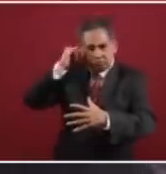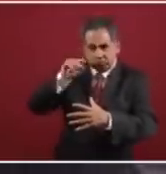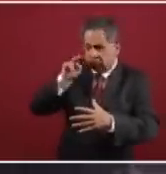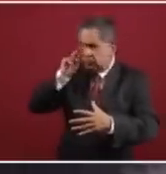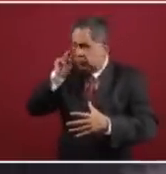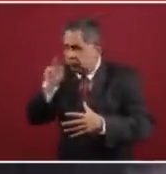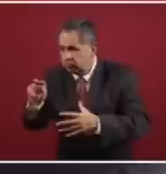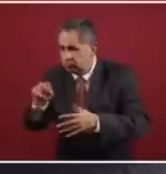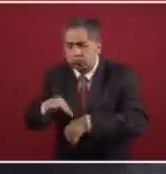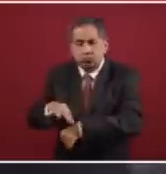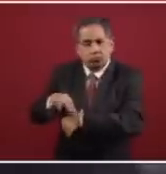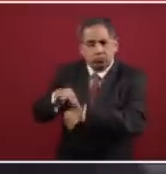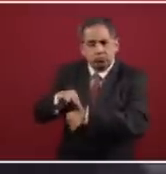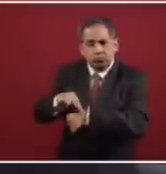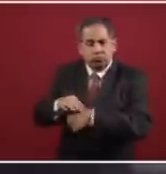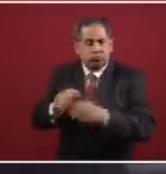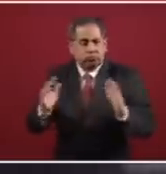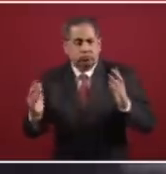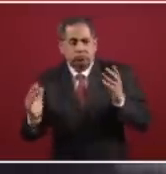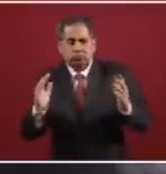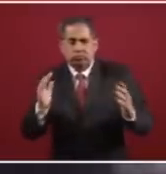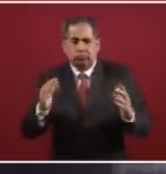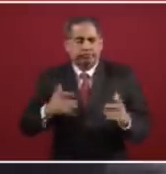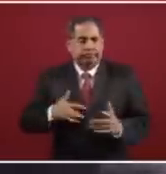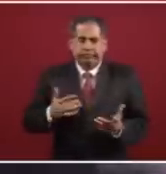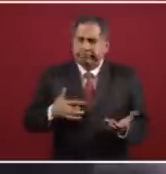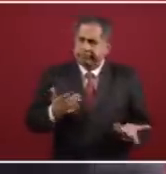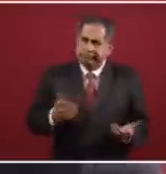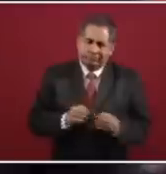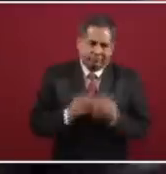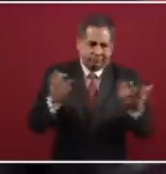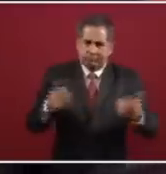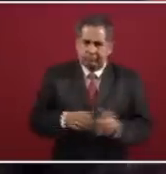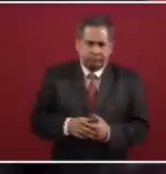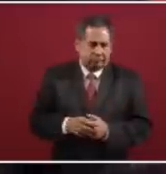y que ellos mismos se compararan. Es un asunto